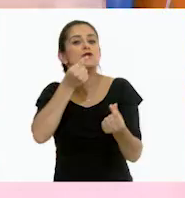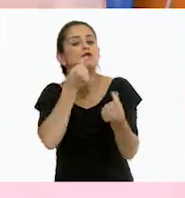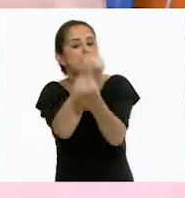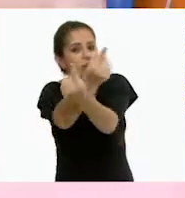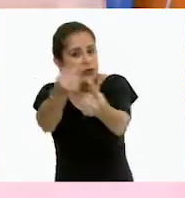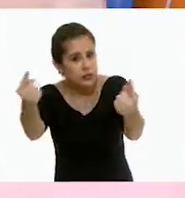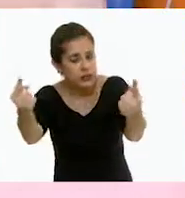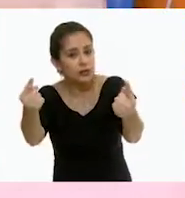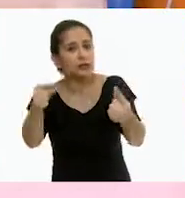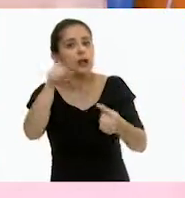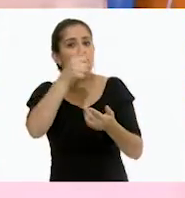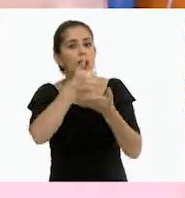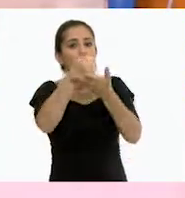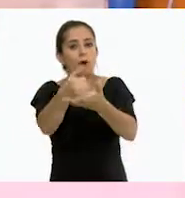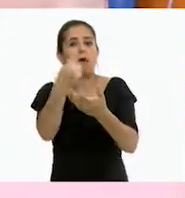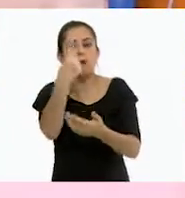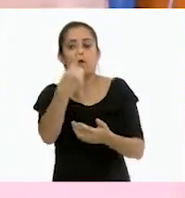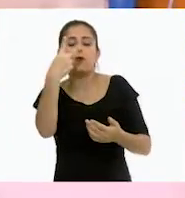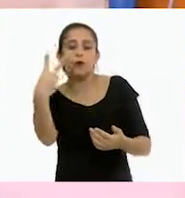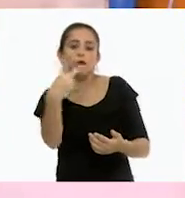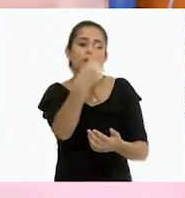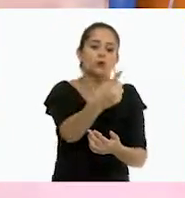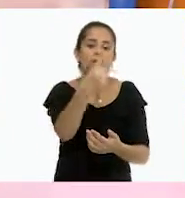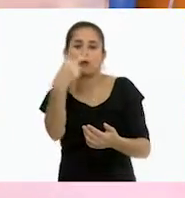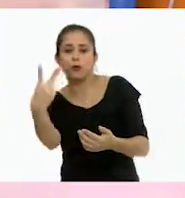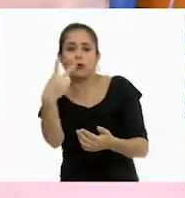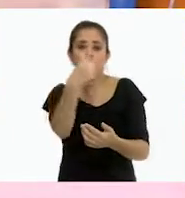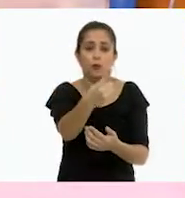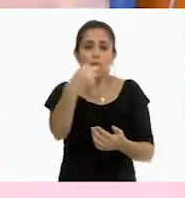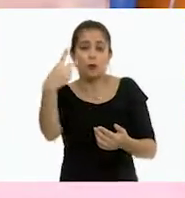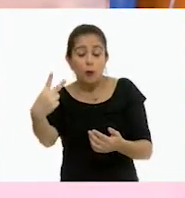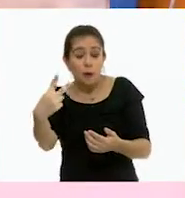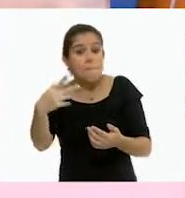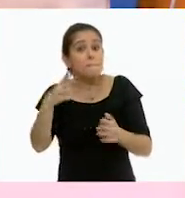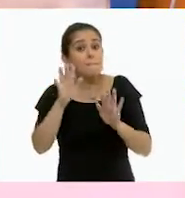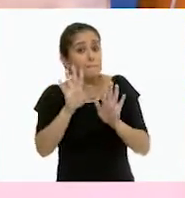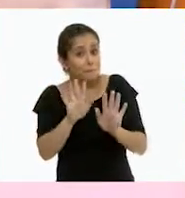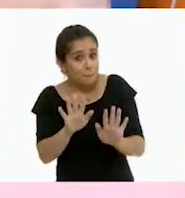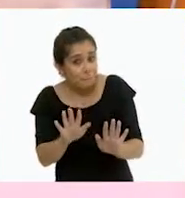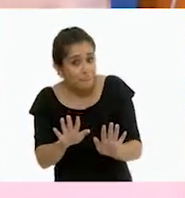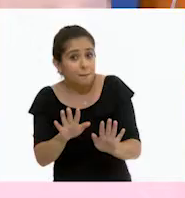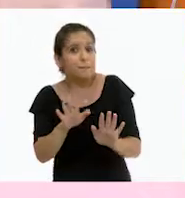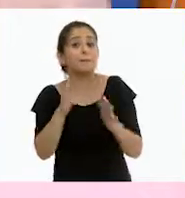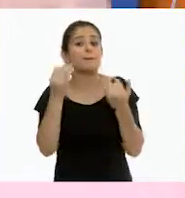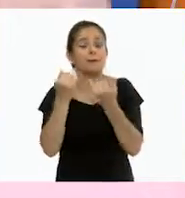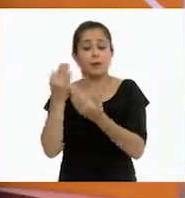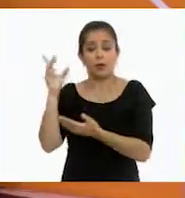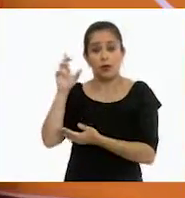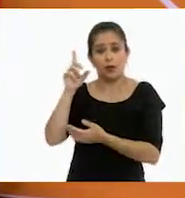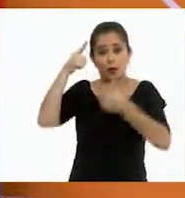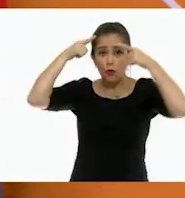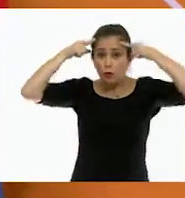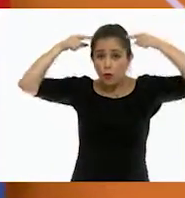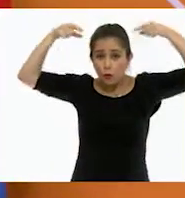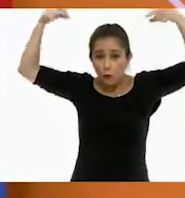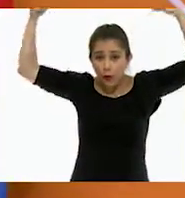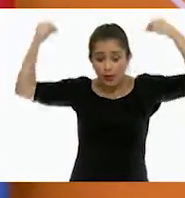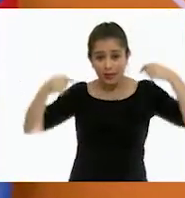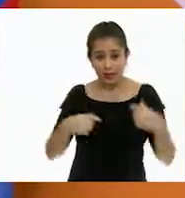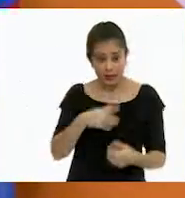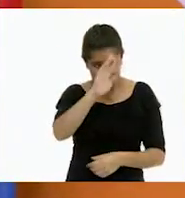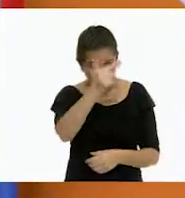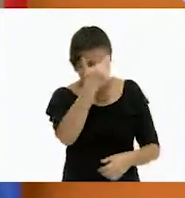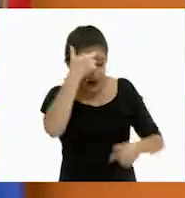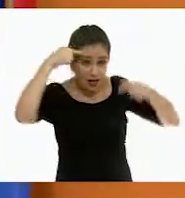a hacer el 1-2-1-2. Pero ¿sabes qué? ¿Qué? ¿Qué tal si invitamos al Duende Filindrín? ¿Te acuerdas del Duende Filindrín? ¡Ay,